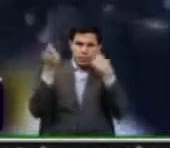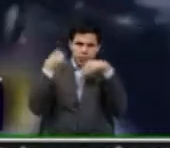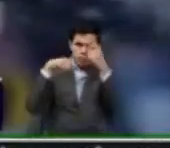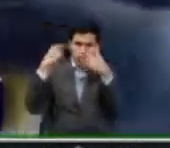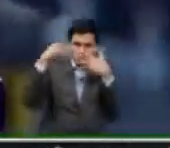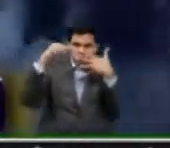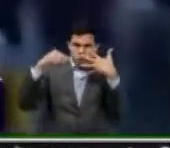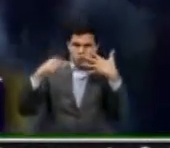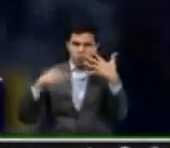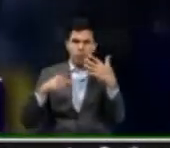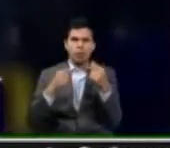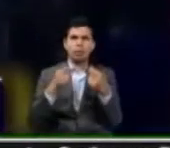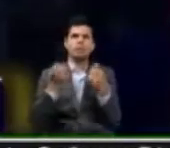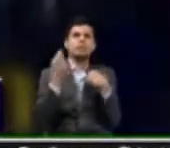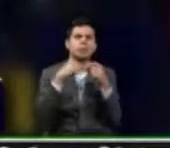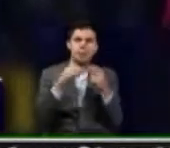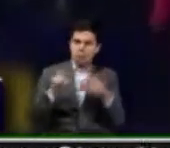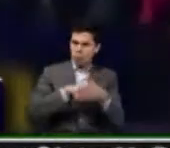en el lugar.